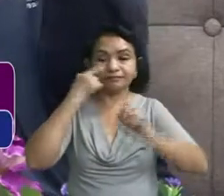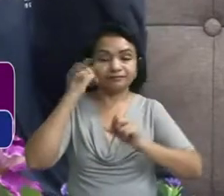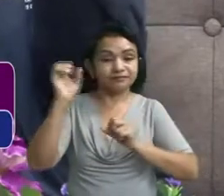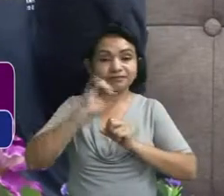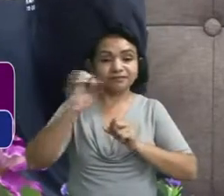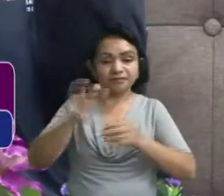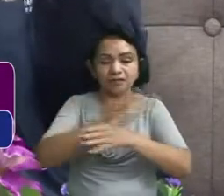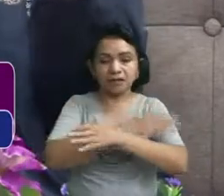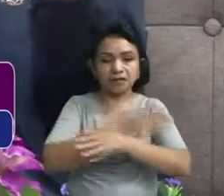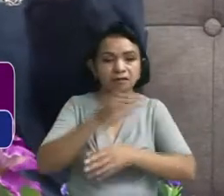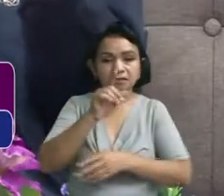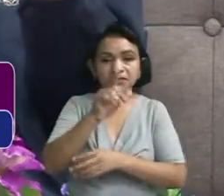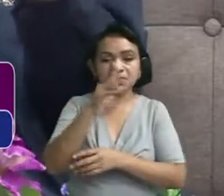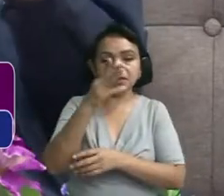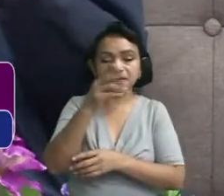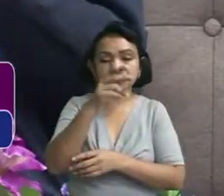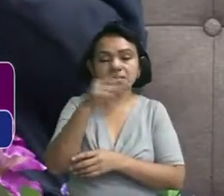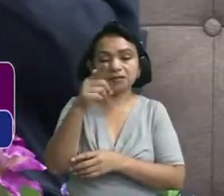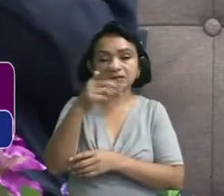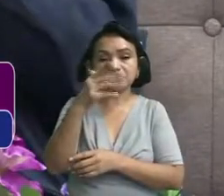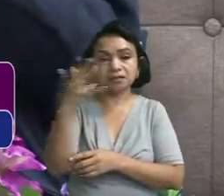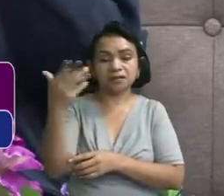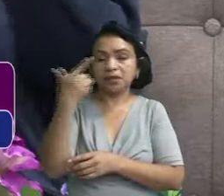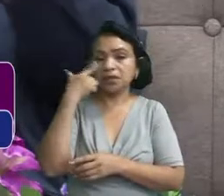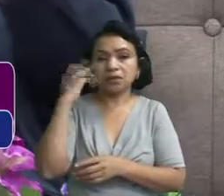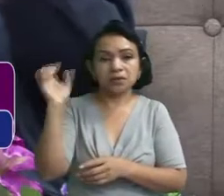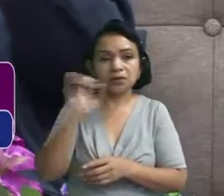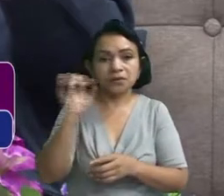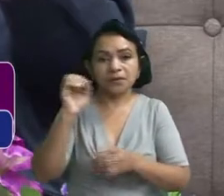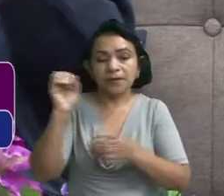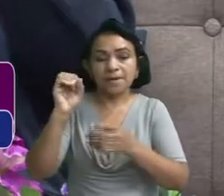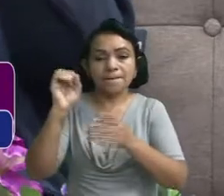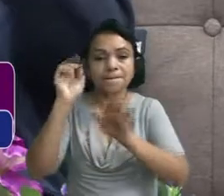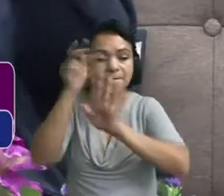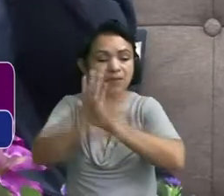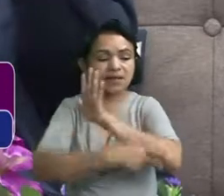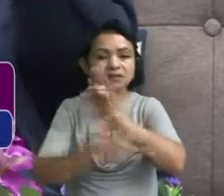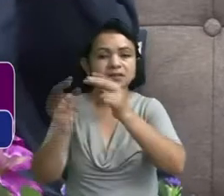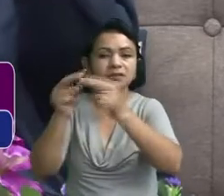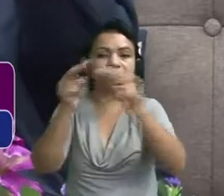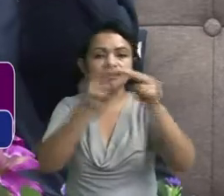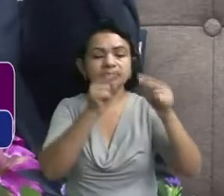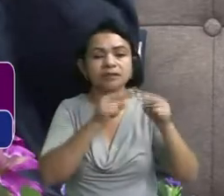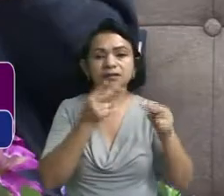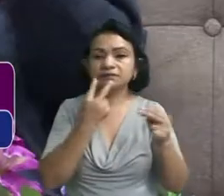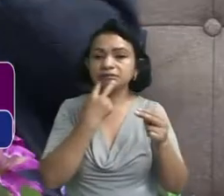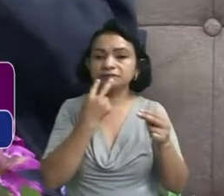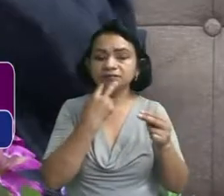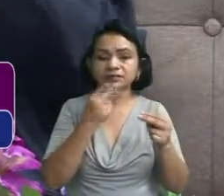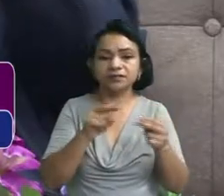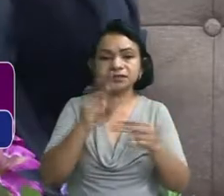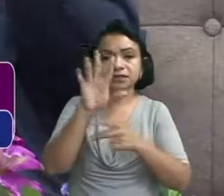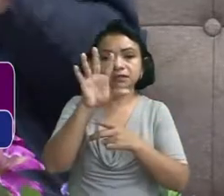desconocido a 1979. Tenía pocas relaciones con el mundo, tal vez no llegaba ni al